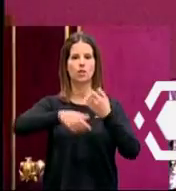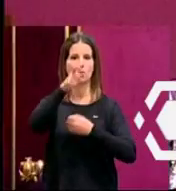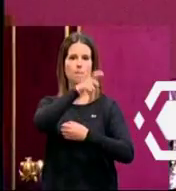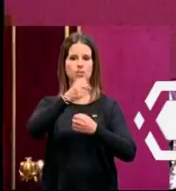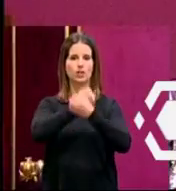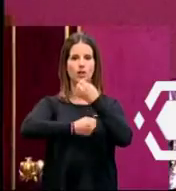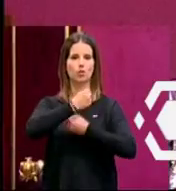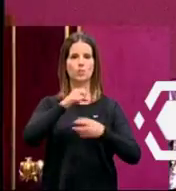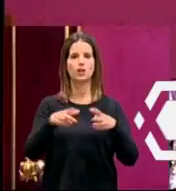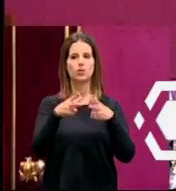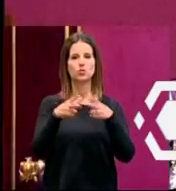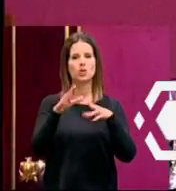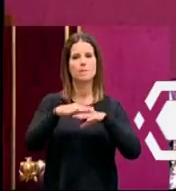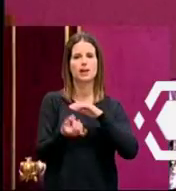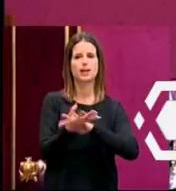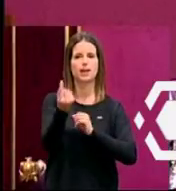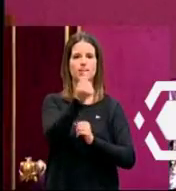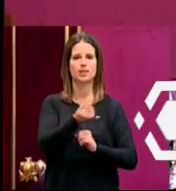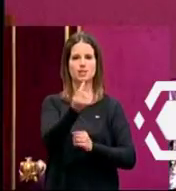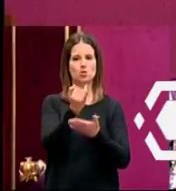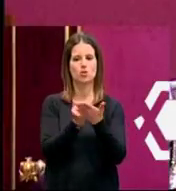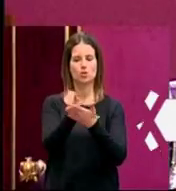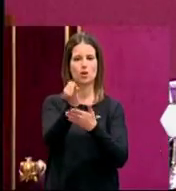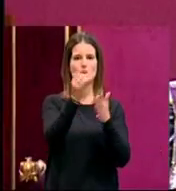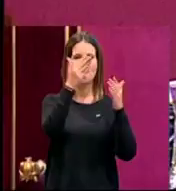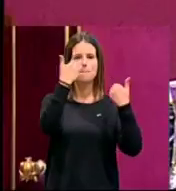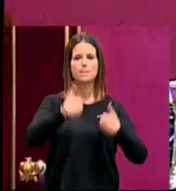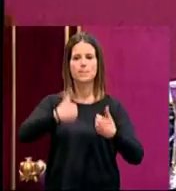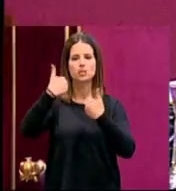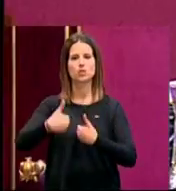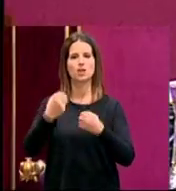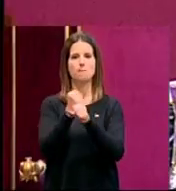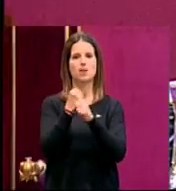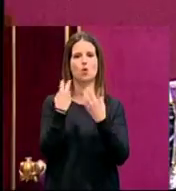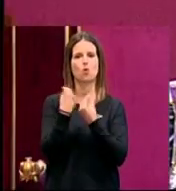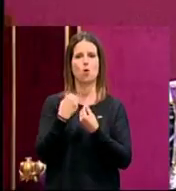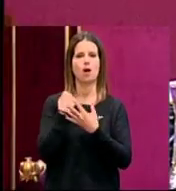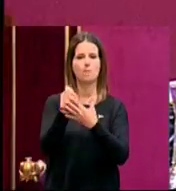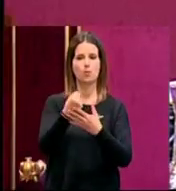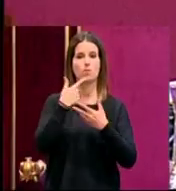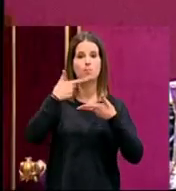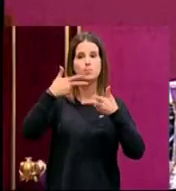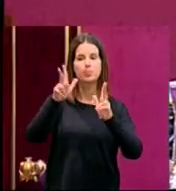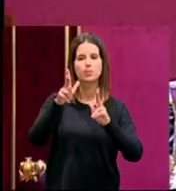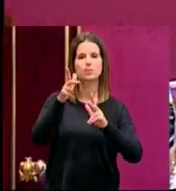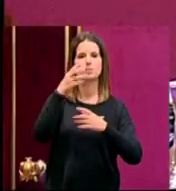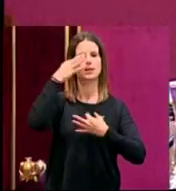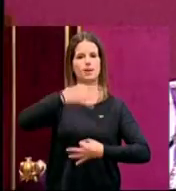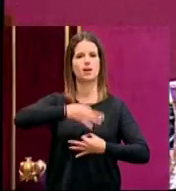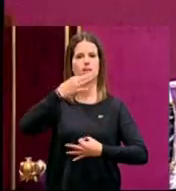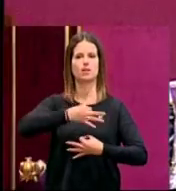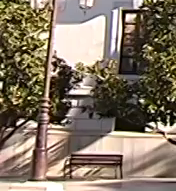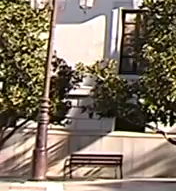económicos y sociales, del diseño de itinerarios personalizados de empleo con apoyo, que permitan garantizar que las personas con síndrome de Down